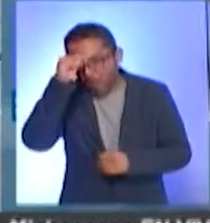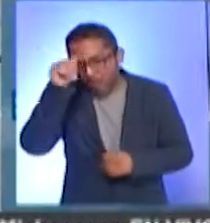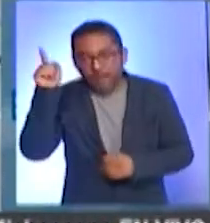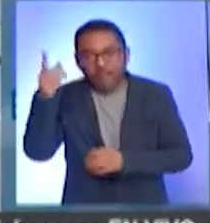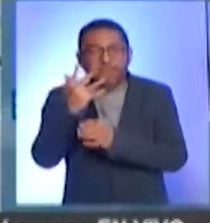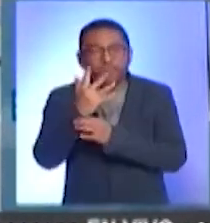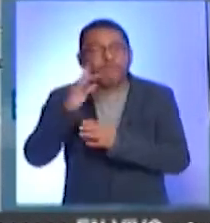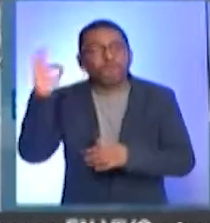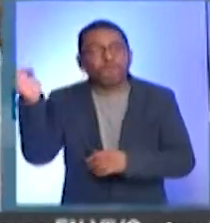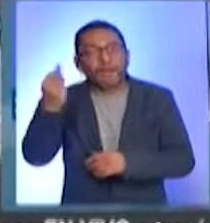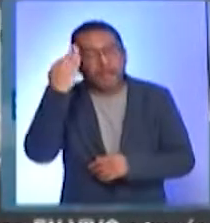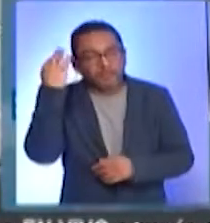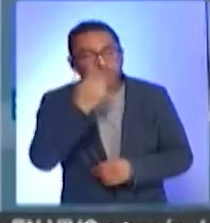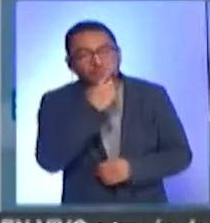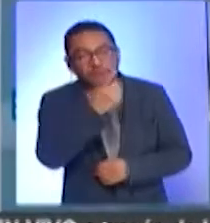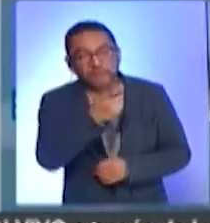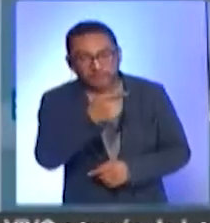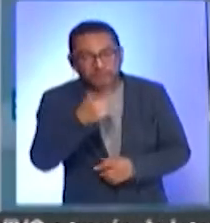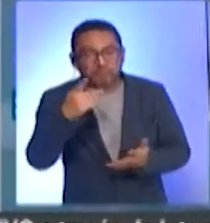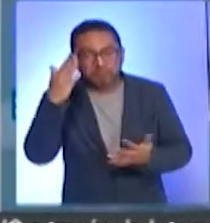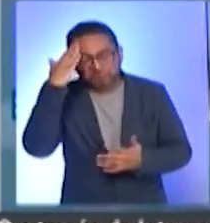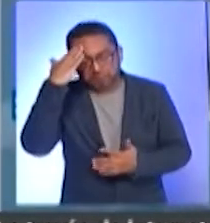detalló el funcionario